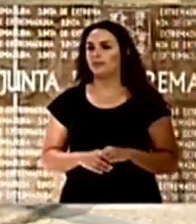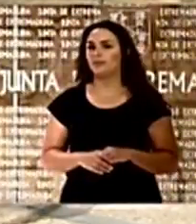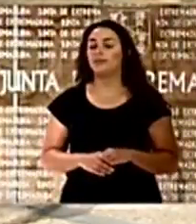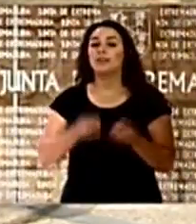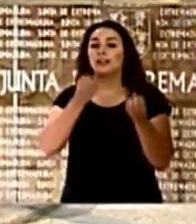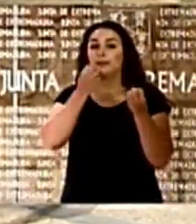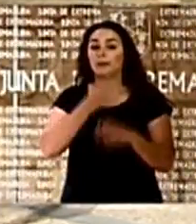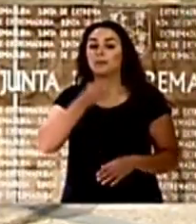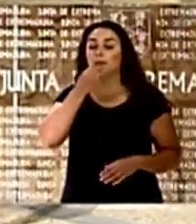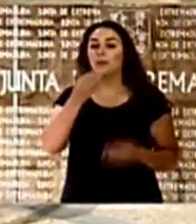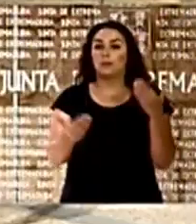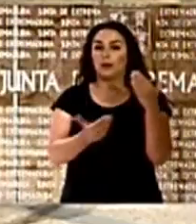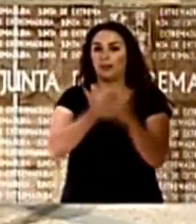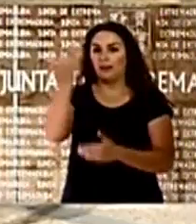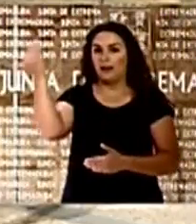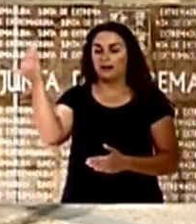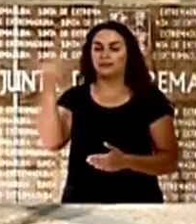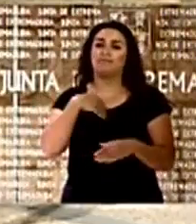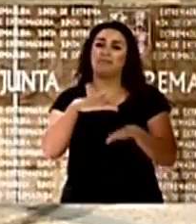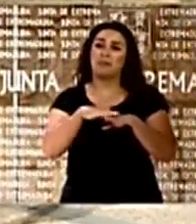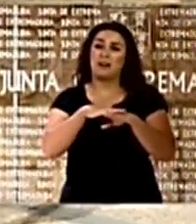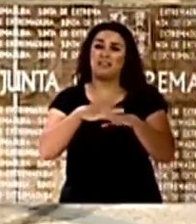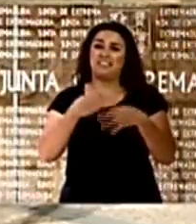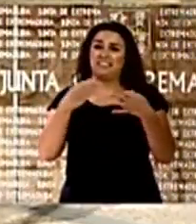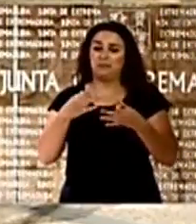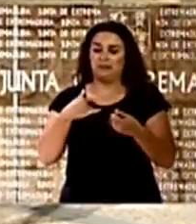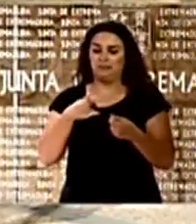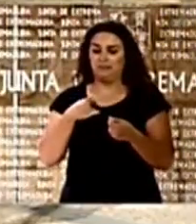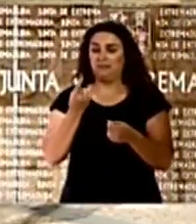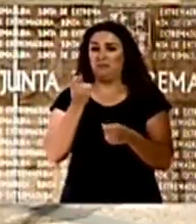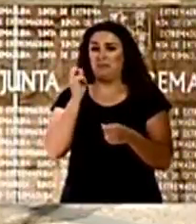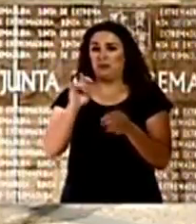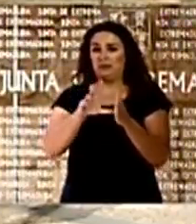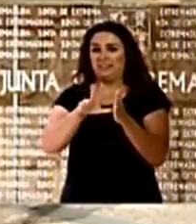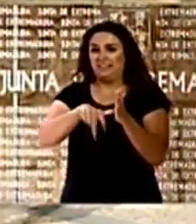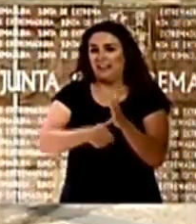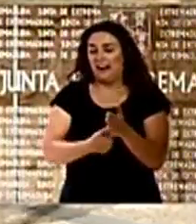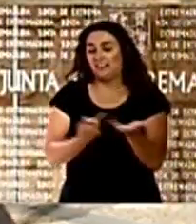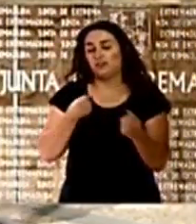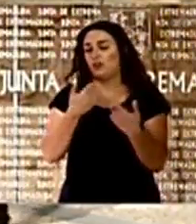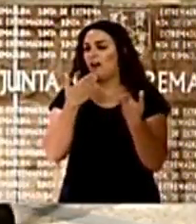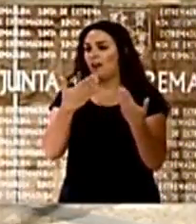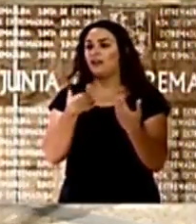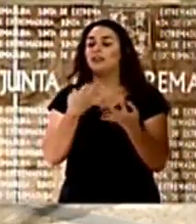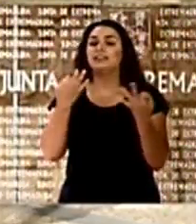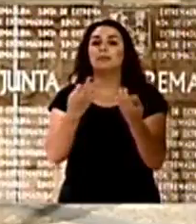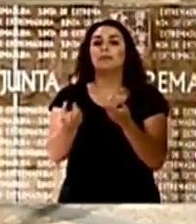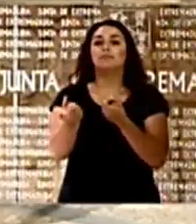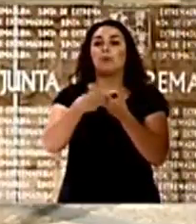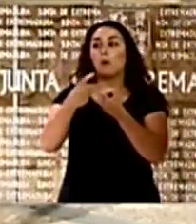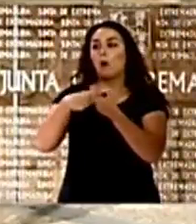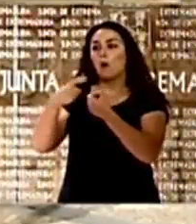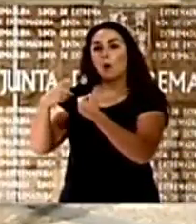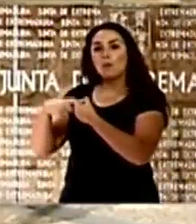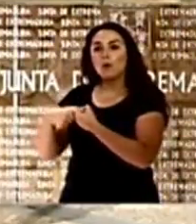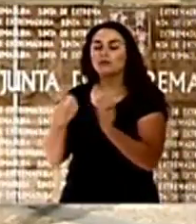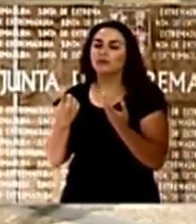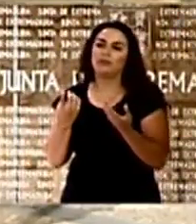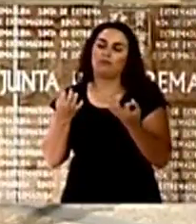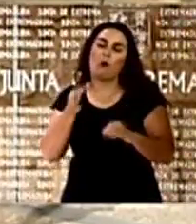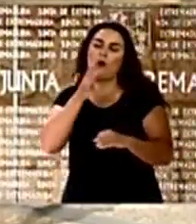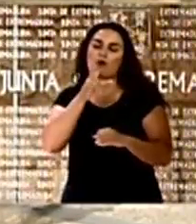Bien, buenos días. Disculpad, como siempre, los minutillos de retraso. Les agradezco, como siempre, su presencia en la habitual rueda